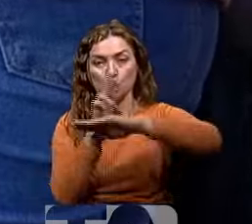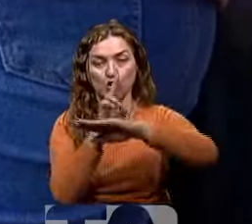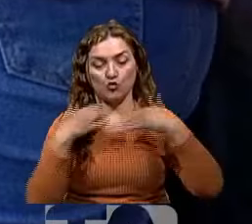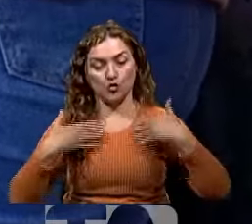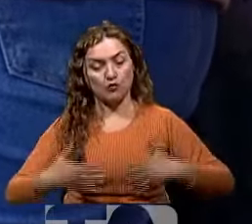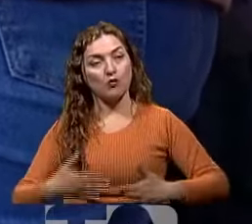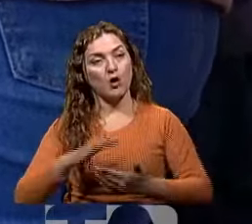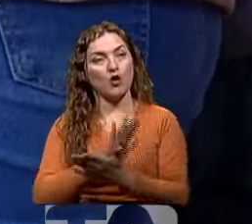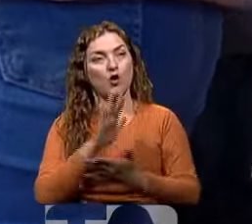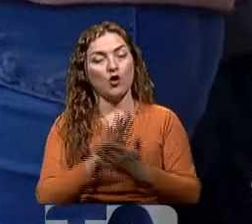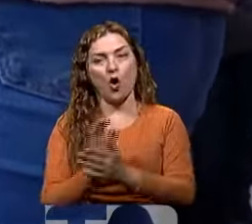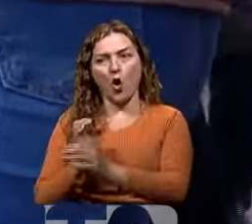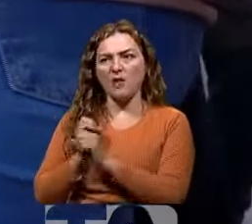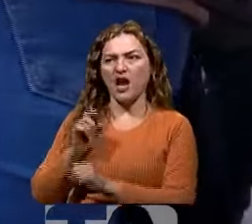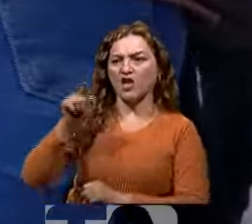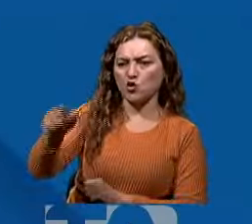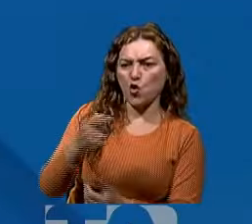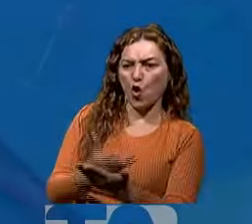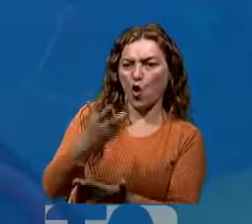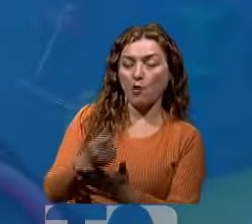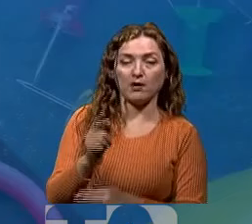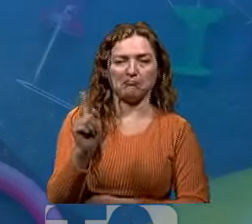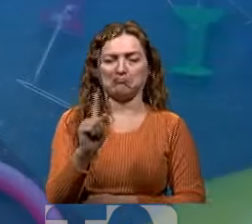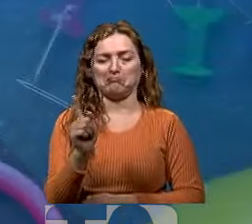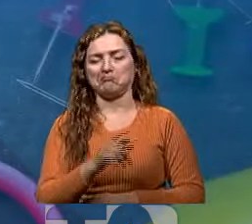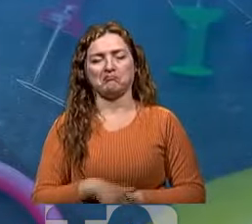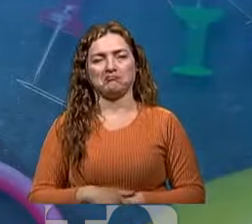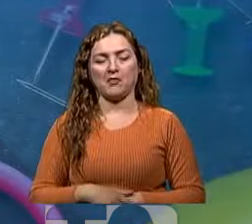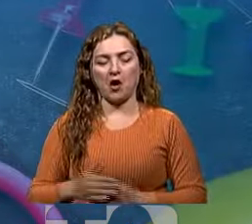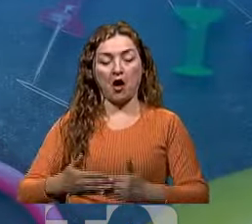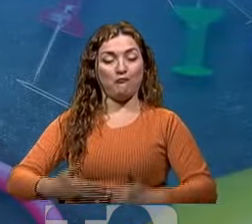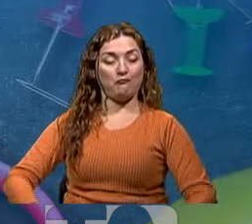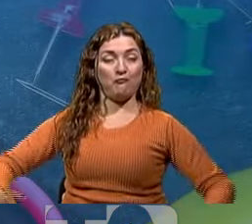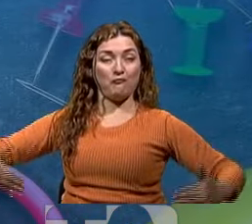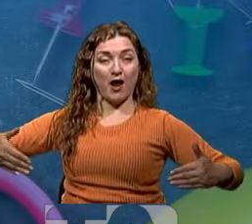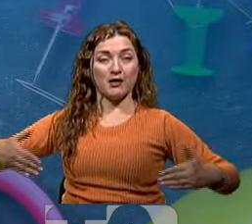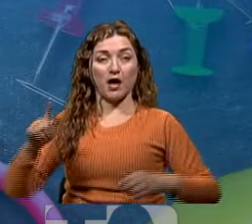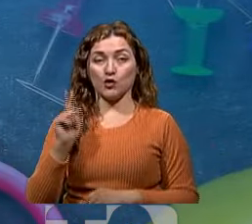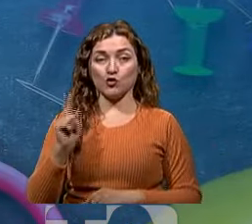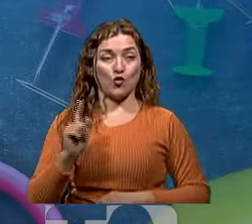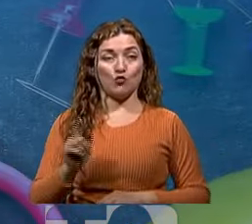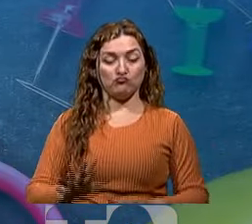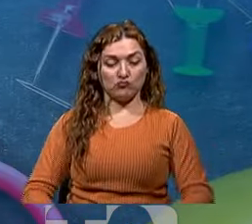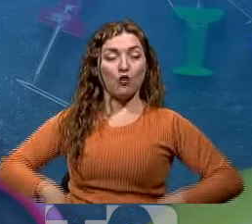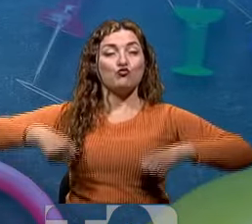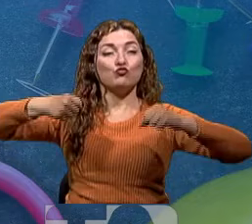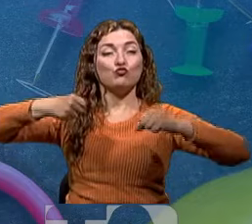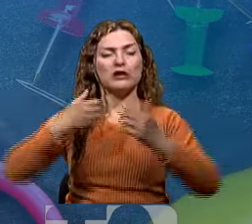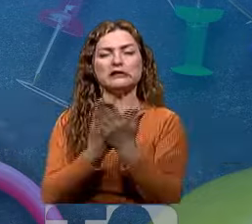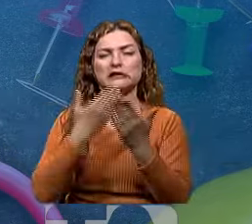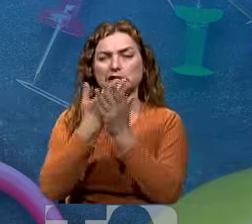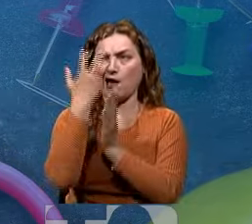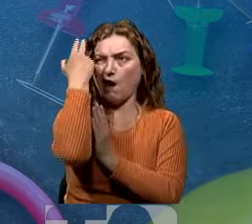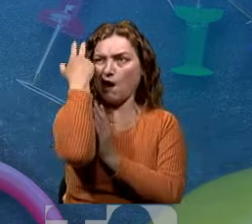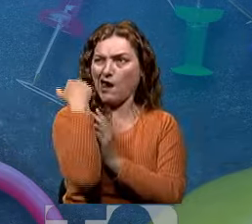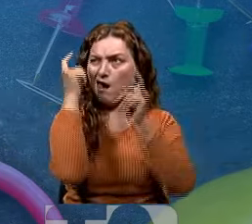uniforme escolar, no se puede obligar a que las estudiantes utilicen faldas según el código de la convivencia. Tampoco se podrá exigir cortes de